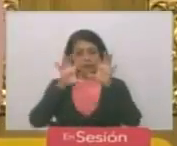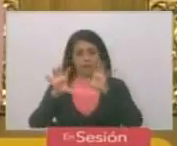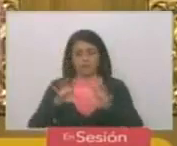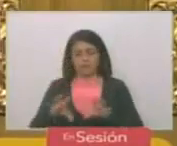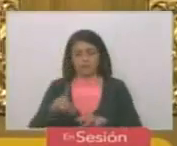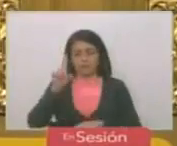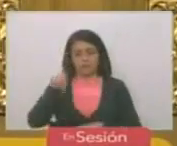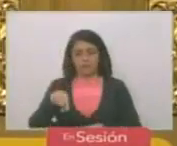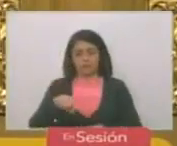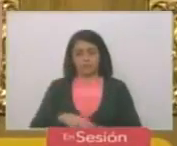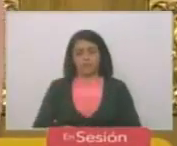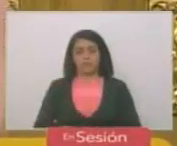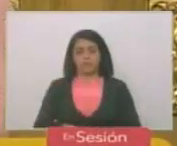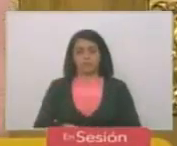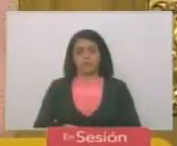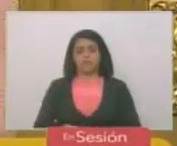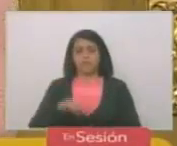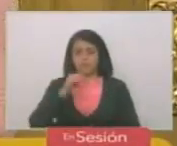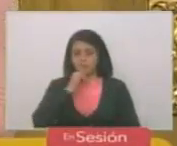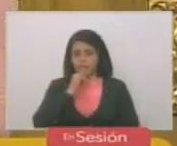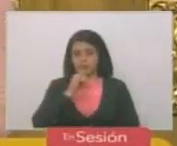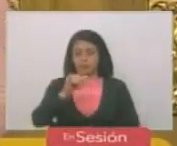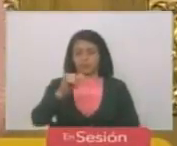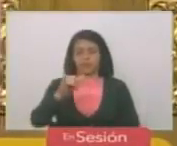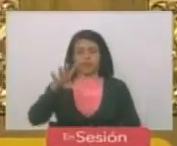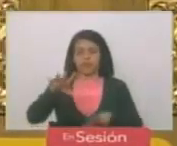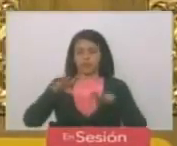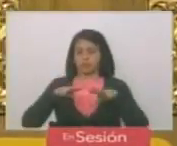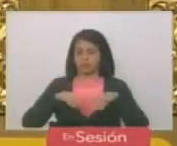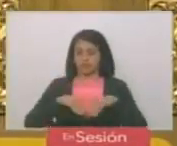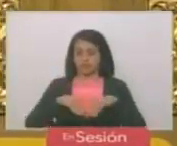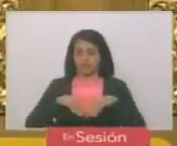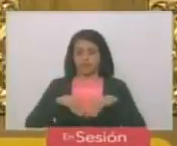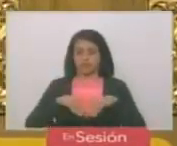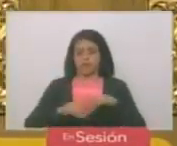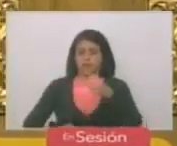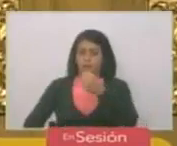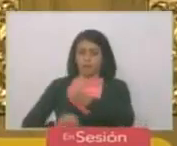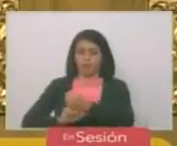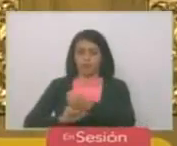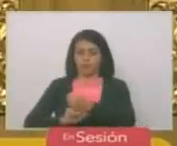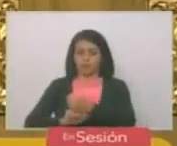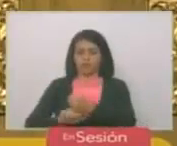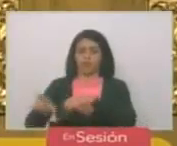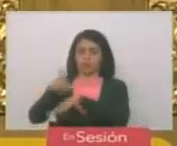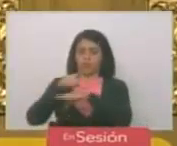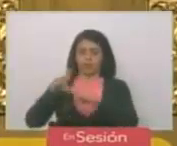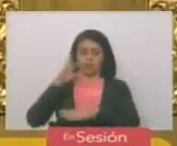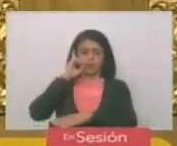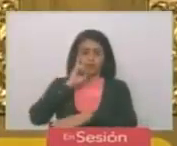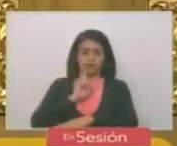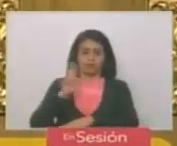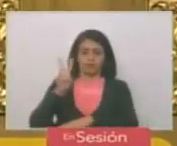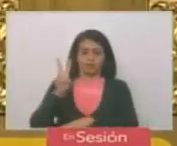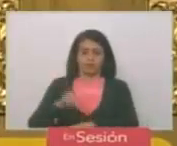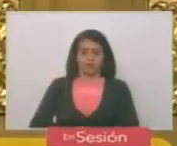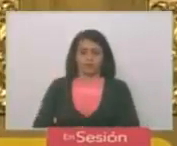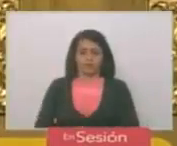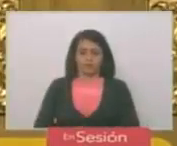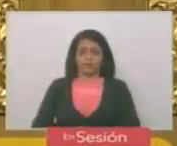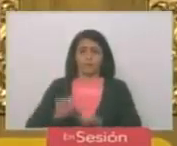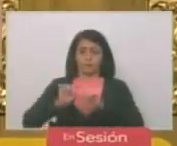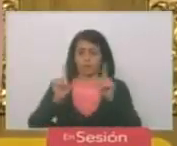internacional ha dado un claro mensaje de reconocimiento y de apoyo al gobierno bolivariano de Venezuela,